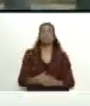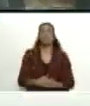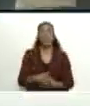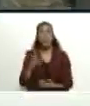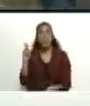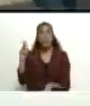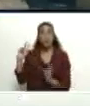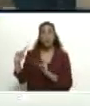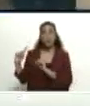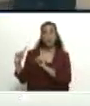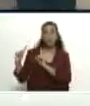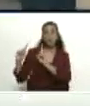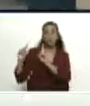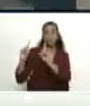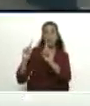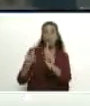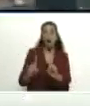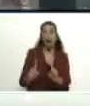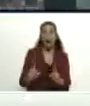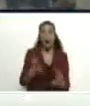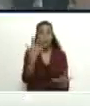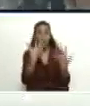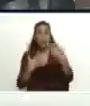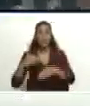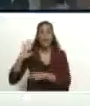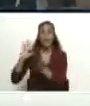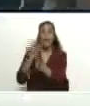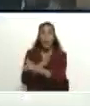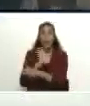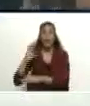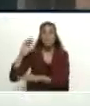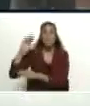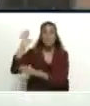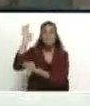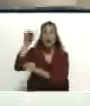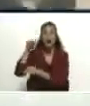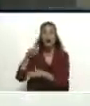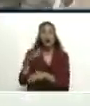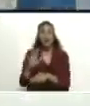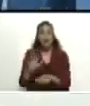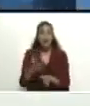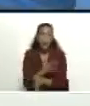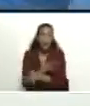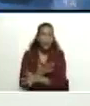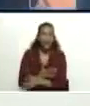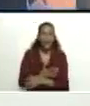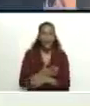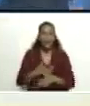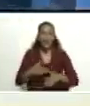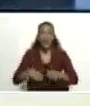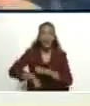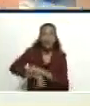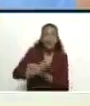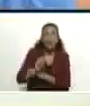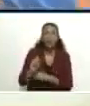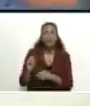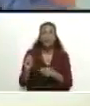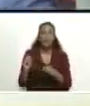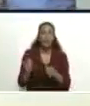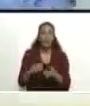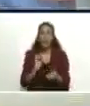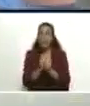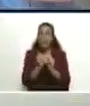Cuando llegamos, que juegan básquet y que con el básquet, con el futbolito, con el voleibol, con